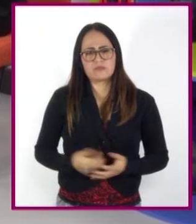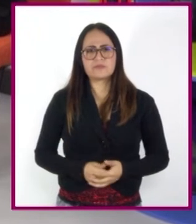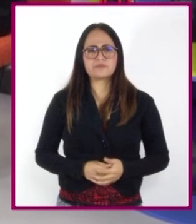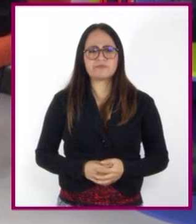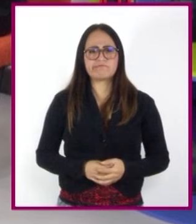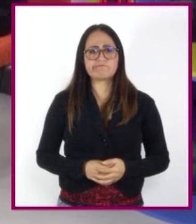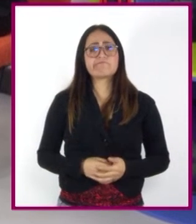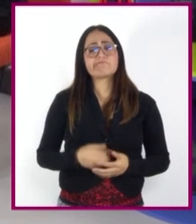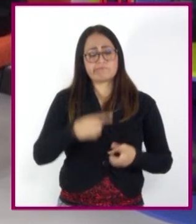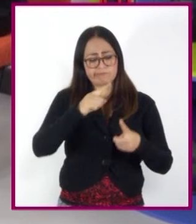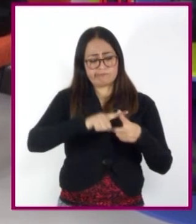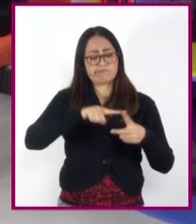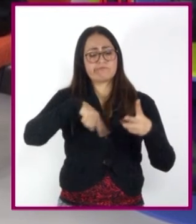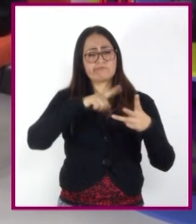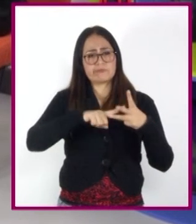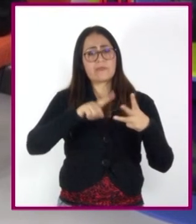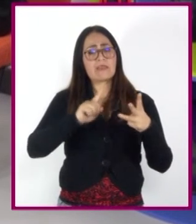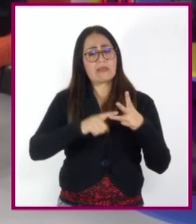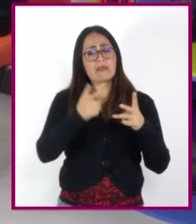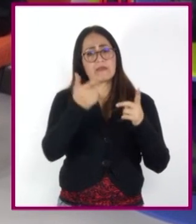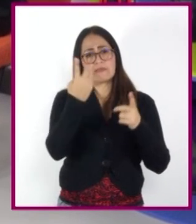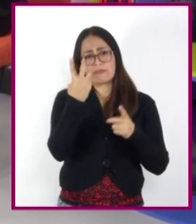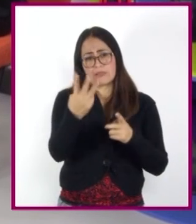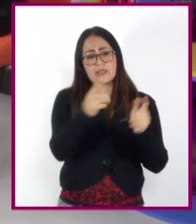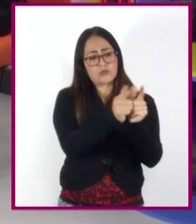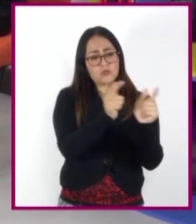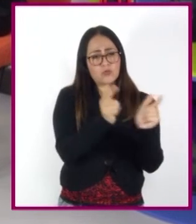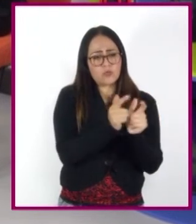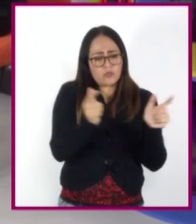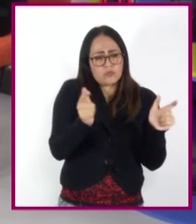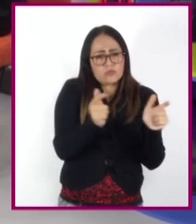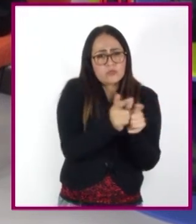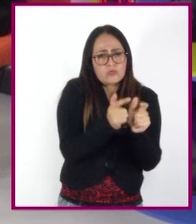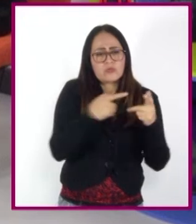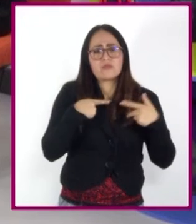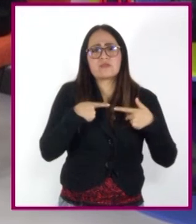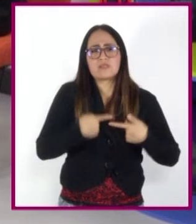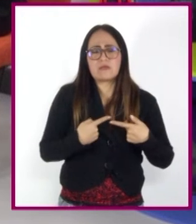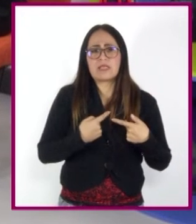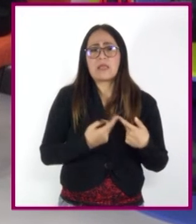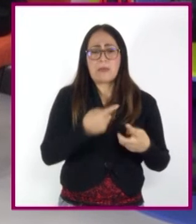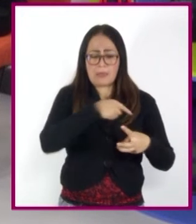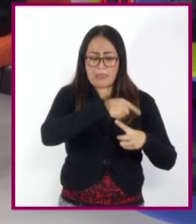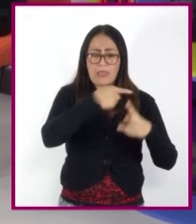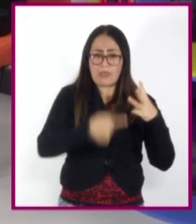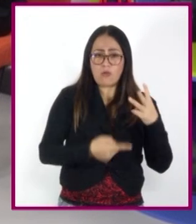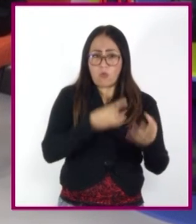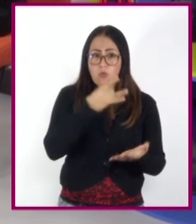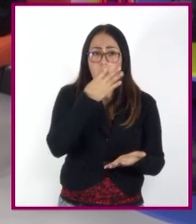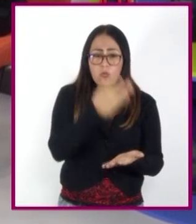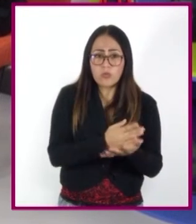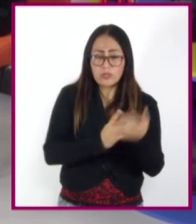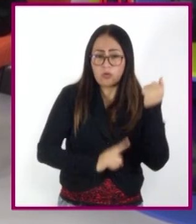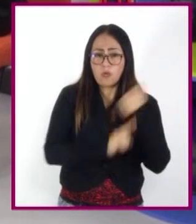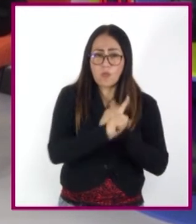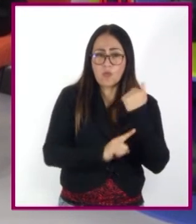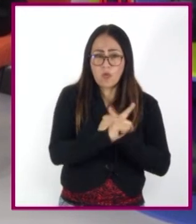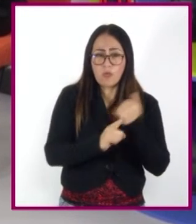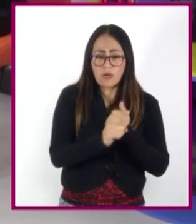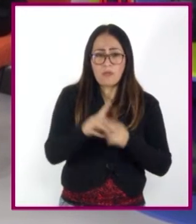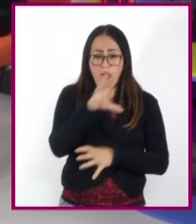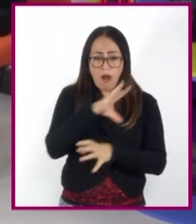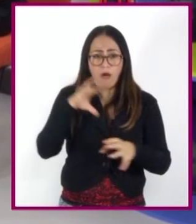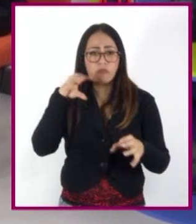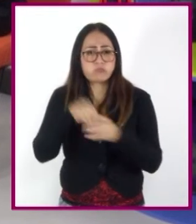a estos 3 grupos vulnerables, pero eso no quiere decir que solo en ellos se den problemas de inclusión